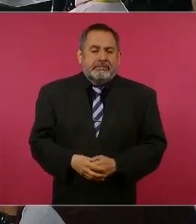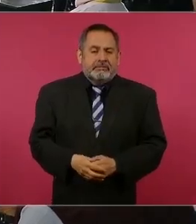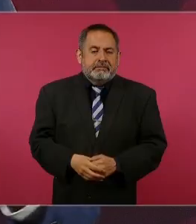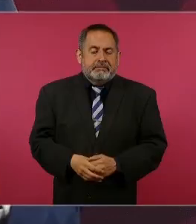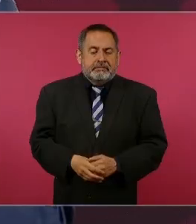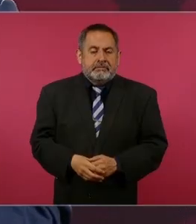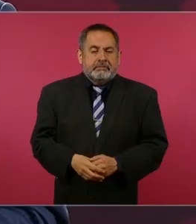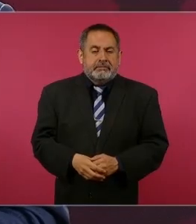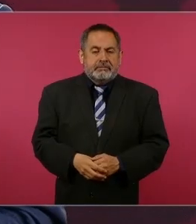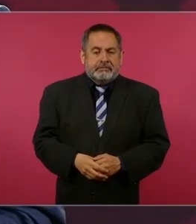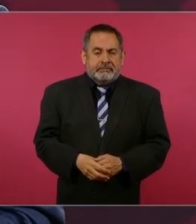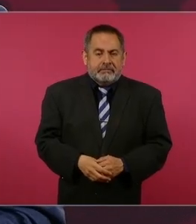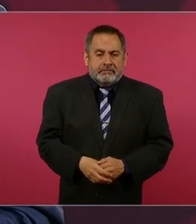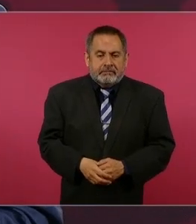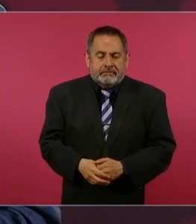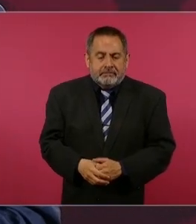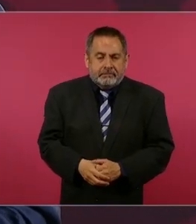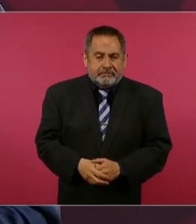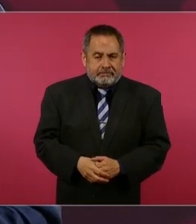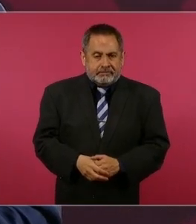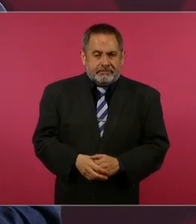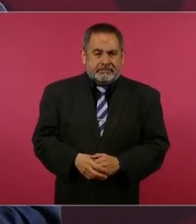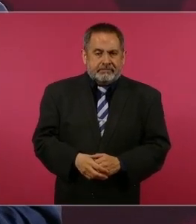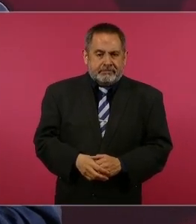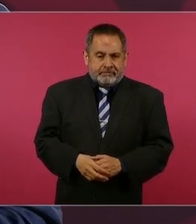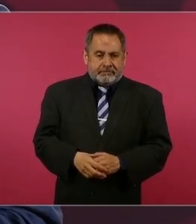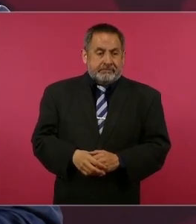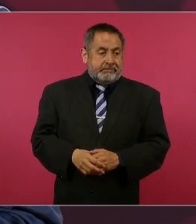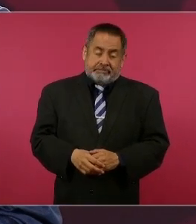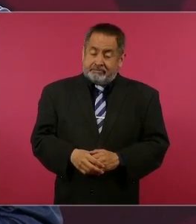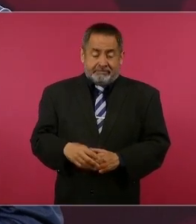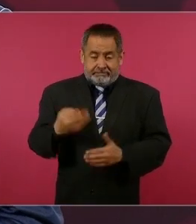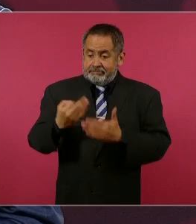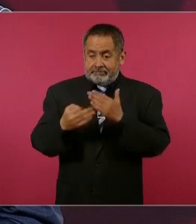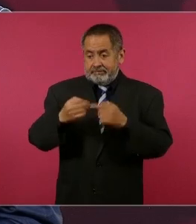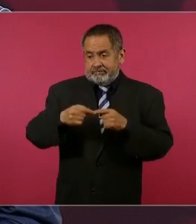Va a requerir de análisis,